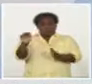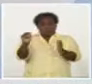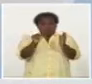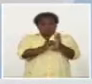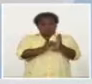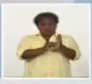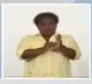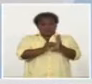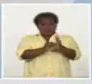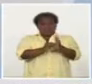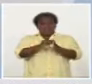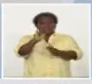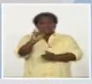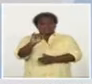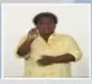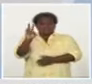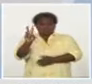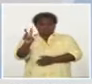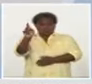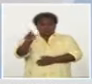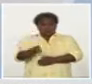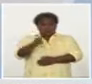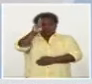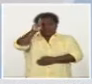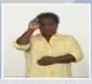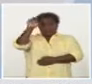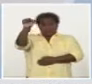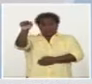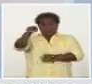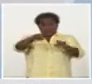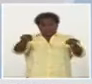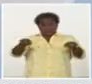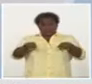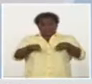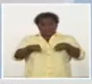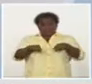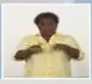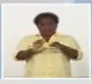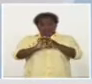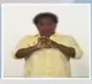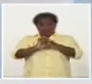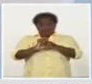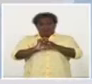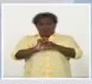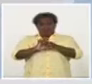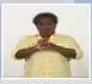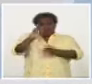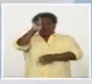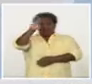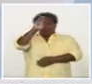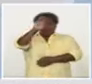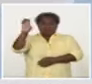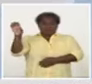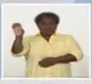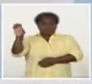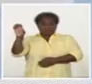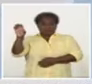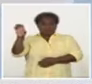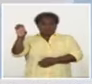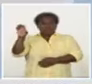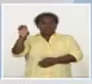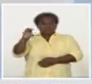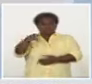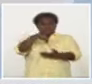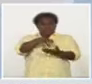24.062 pacientes ingresados en salas de terapia intensiva, en hospitales, en centros de